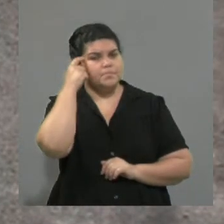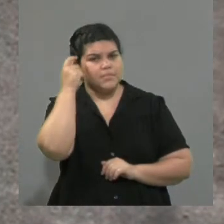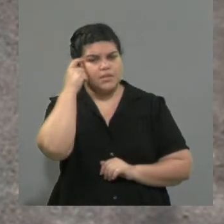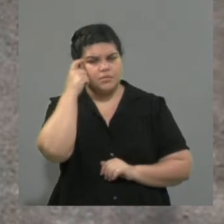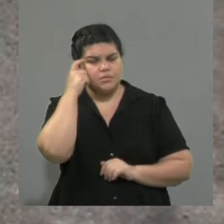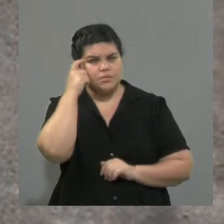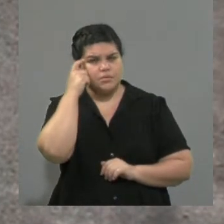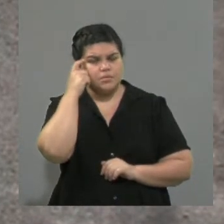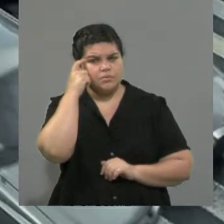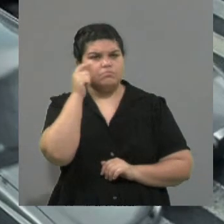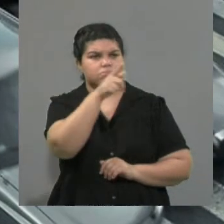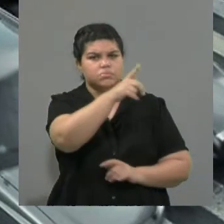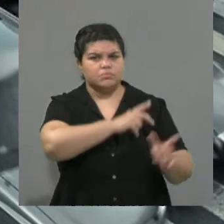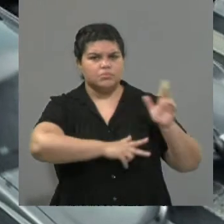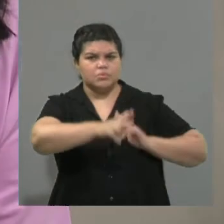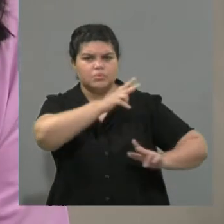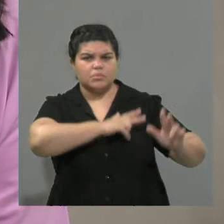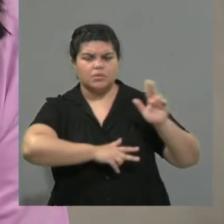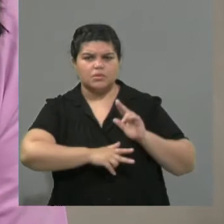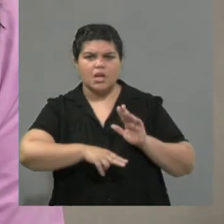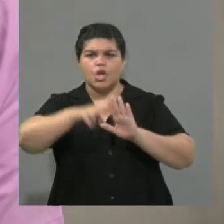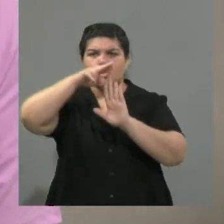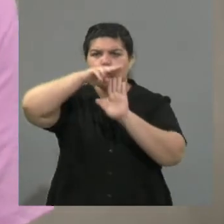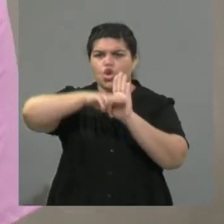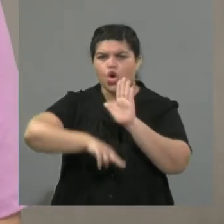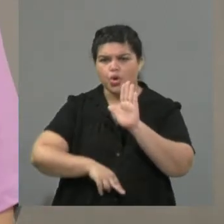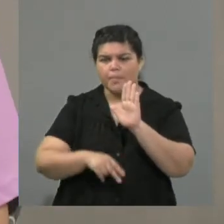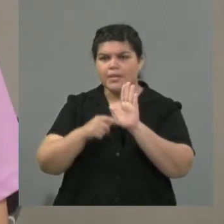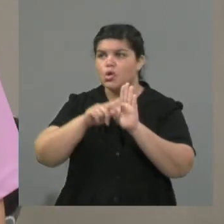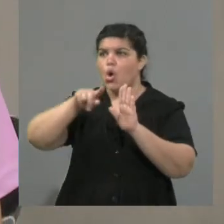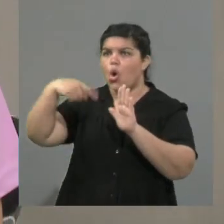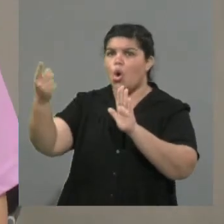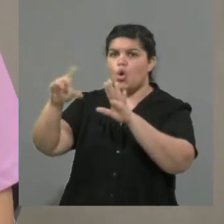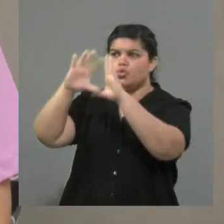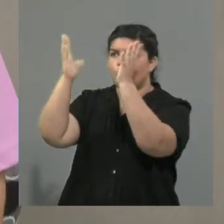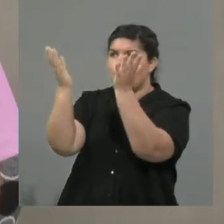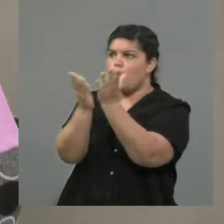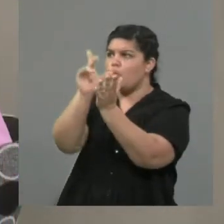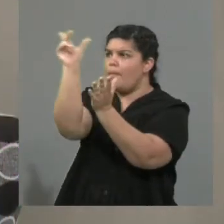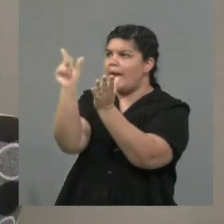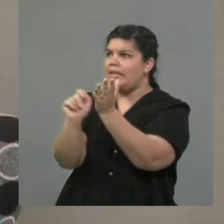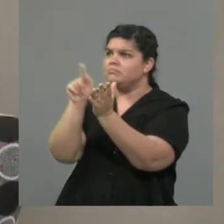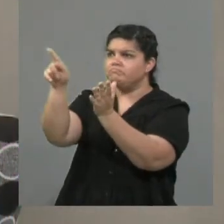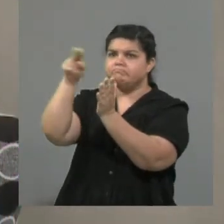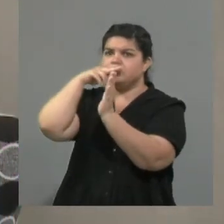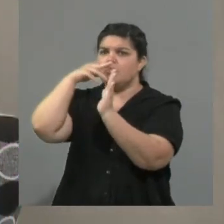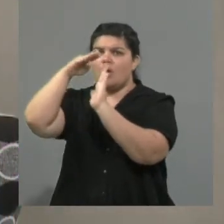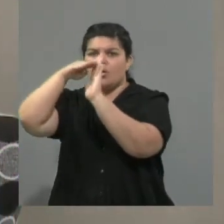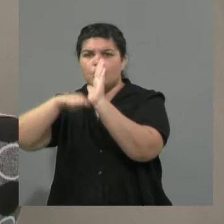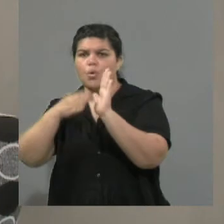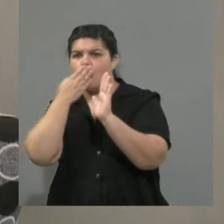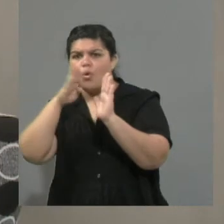eso, ¿no? En lo que usted decía, estas normas que en otras partes del mundo existen, que los fabricantes de autos también,